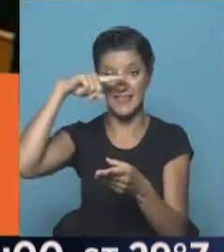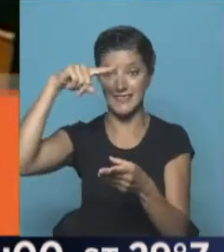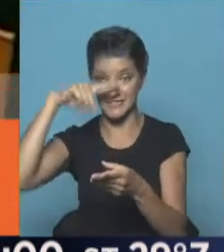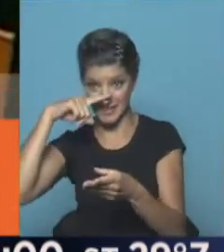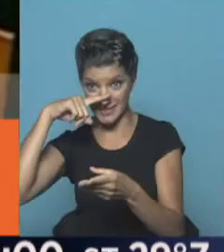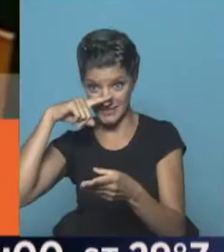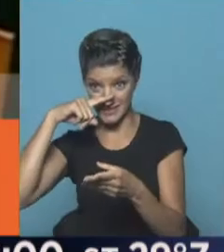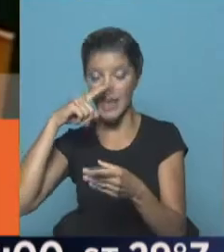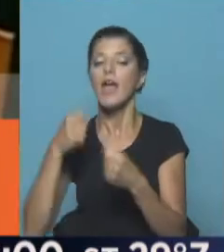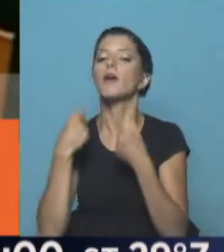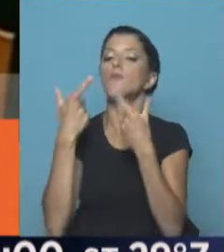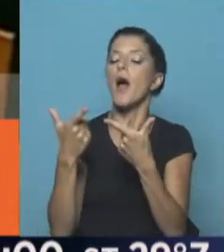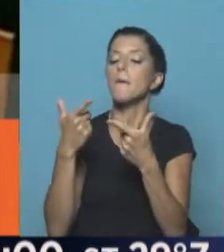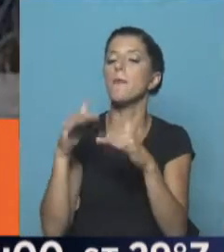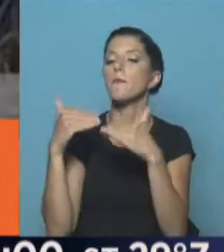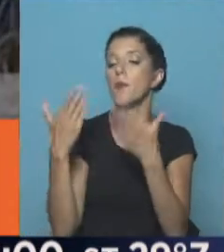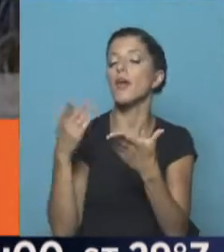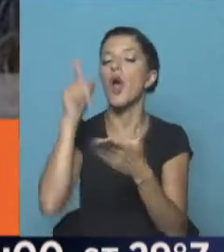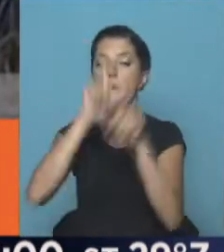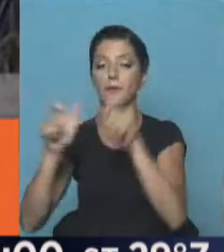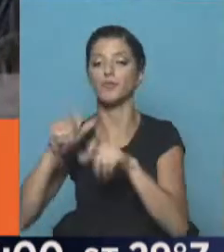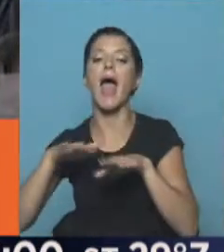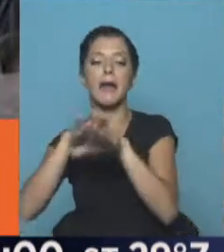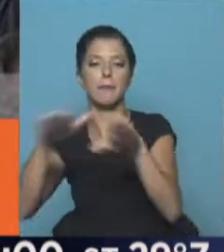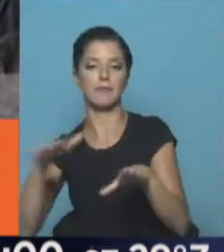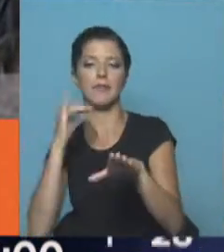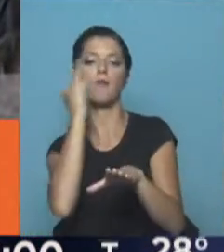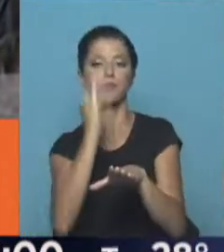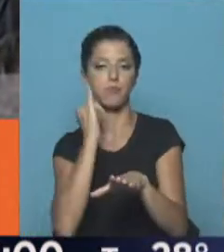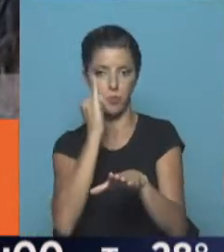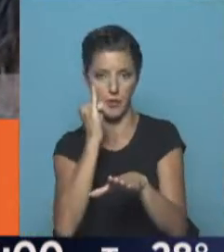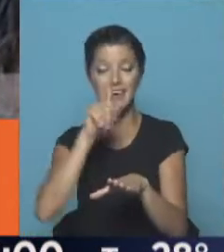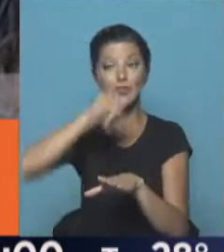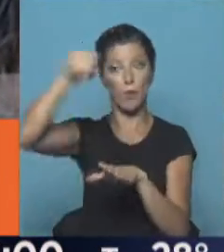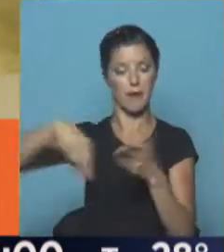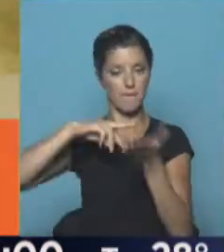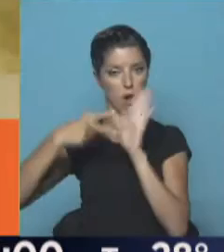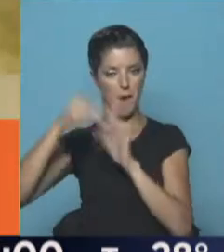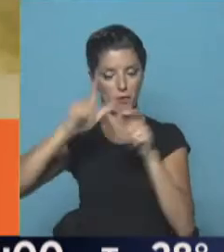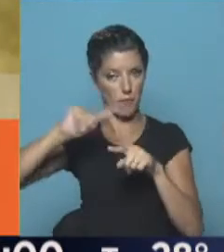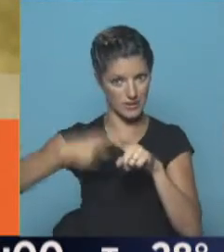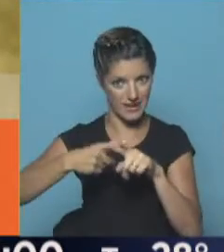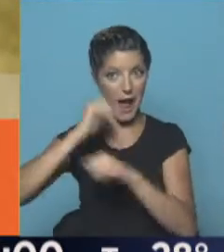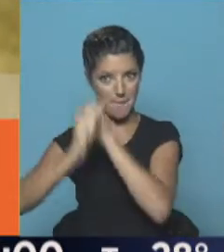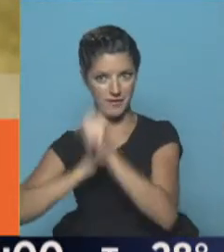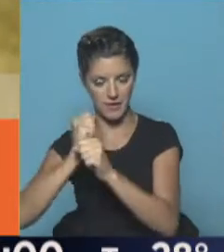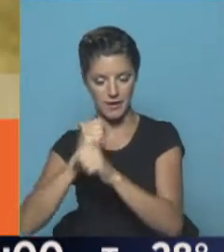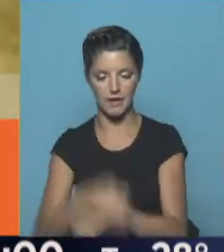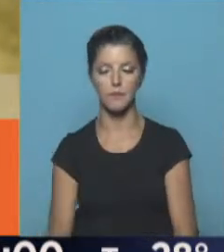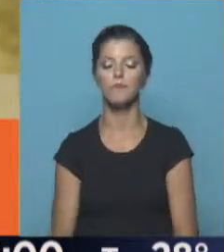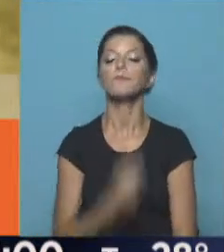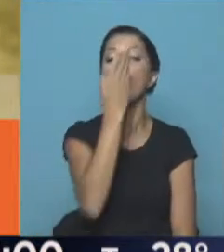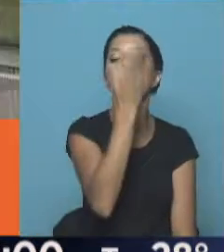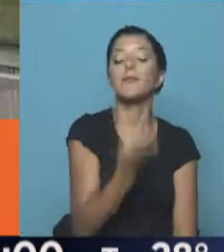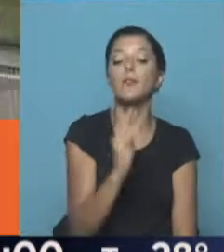premiadas que obran en el expediente y complican y empresarios sabas que encontró la muerte antes de